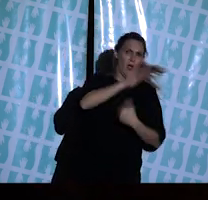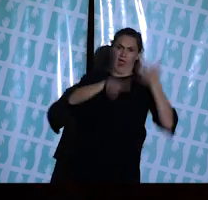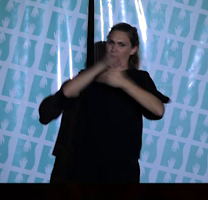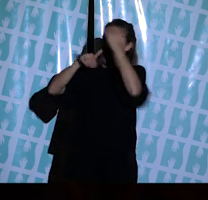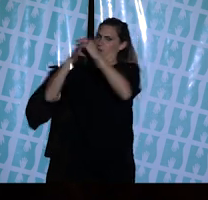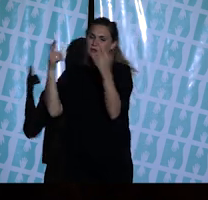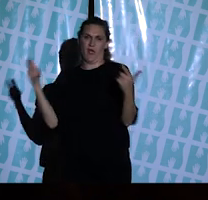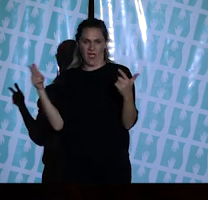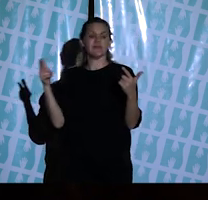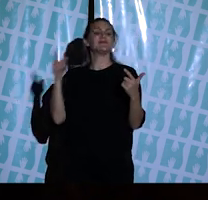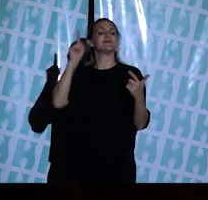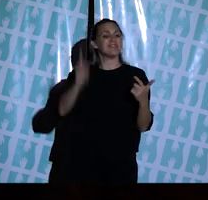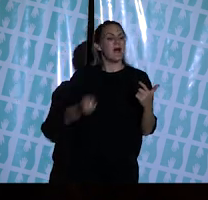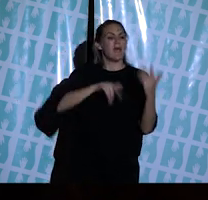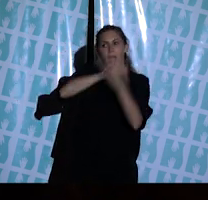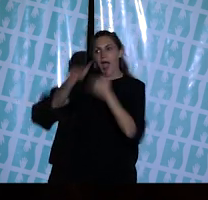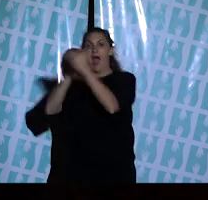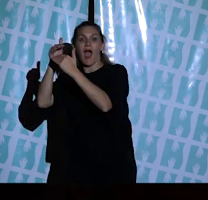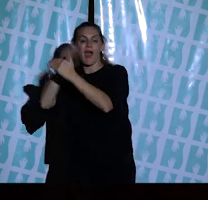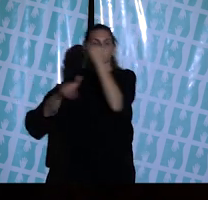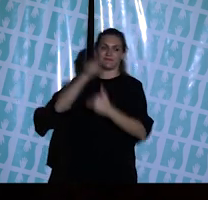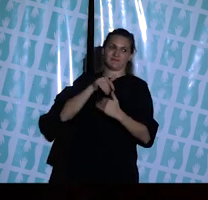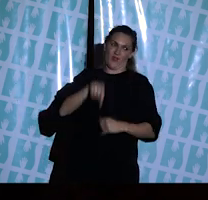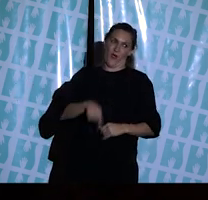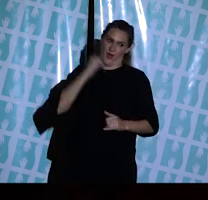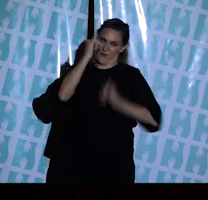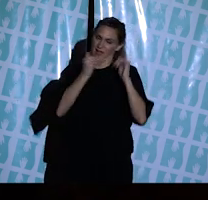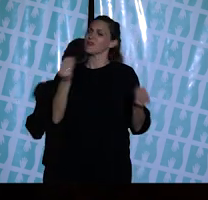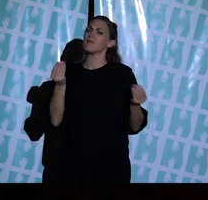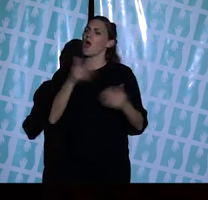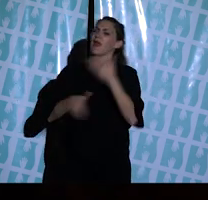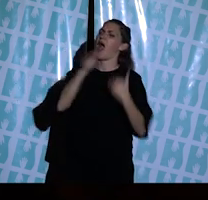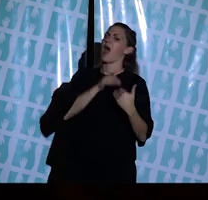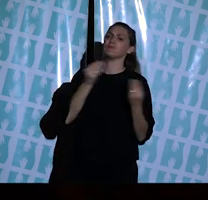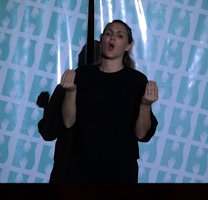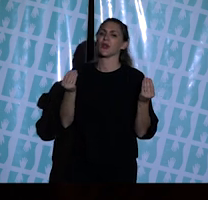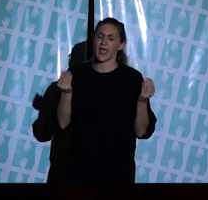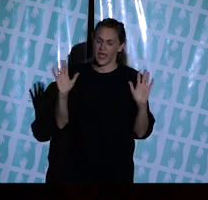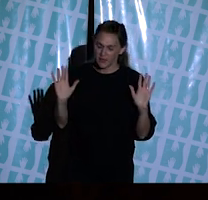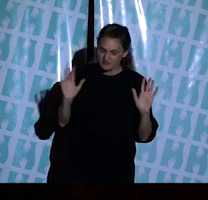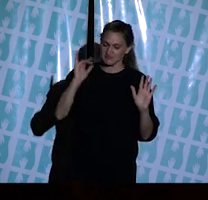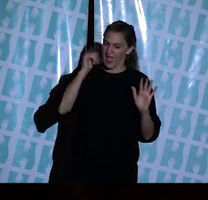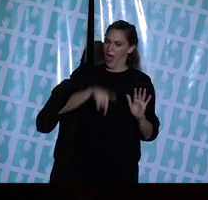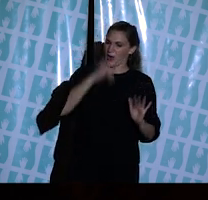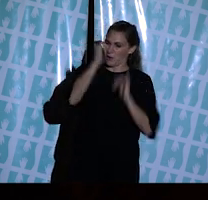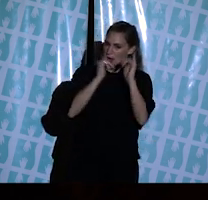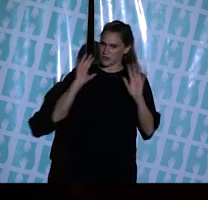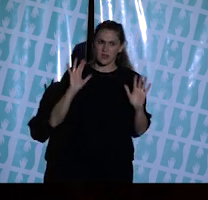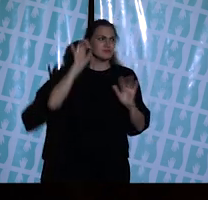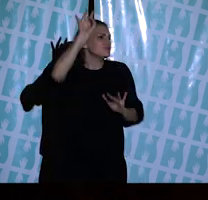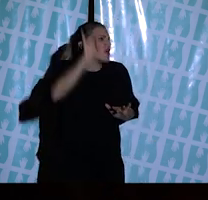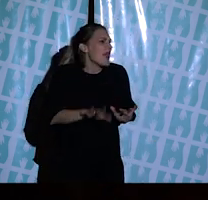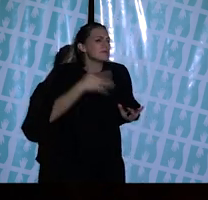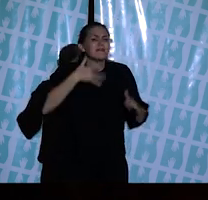También hay retroceso, y de eso se va a tratar la charla de hoy. Esto simplemente para que entendamos de que